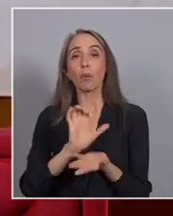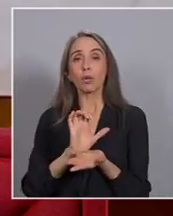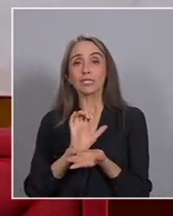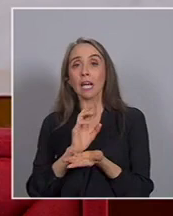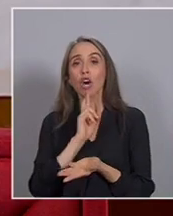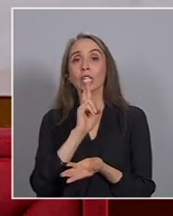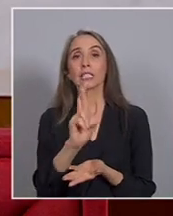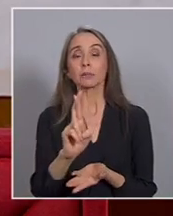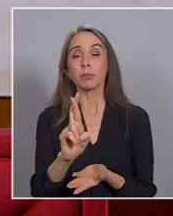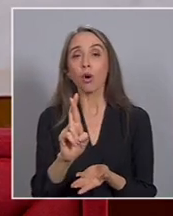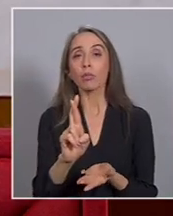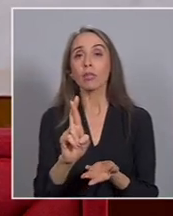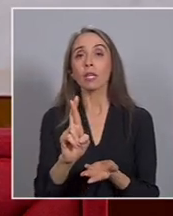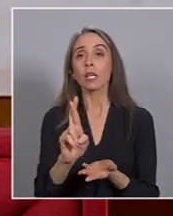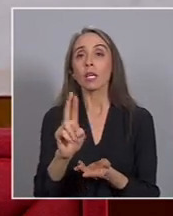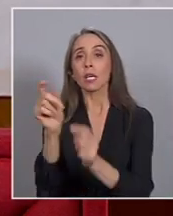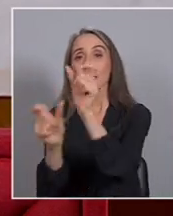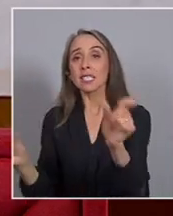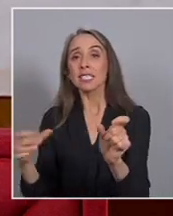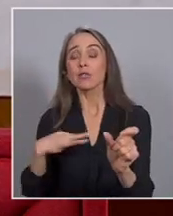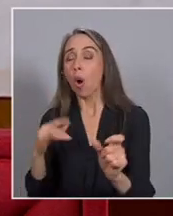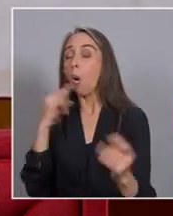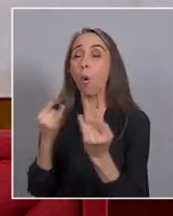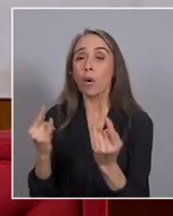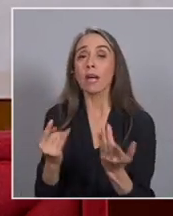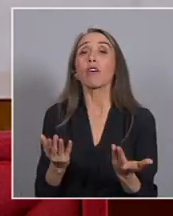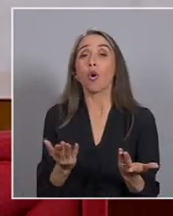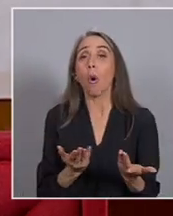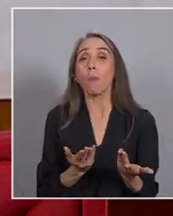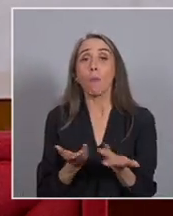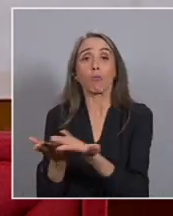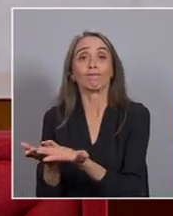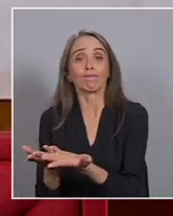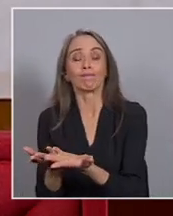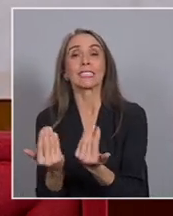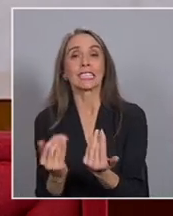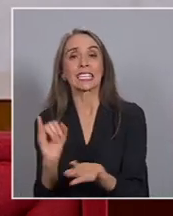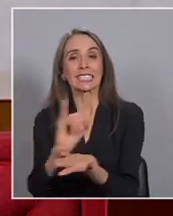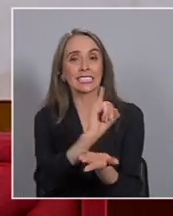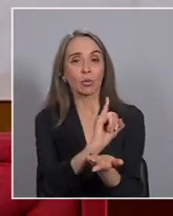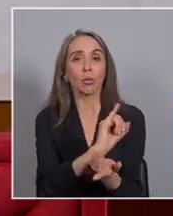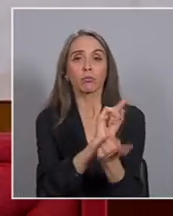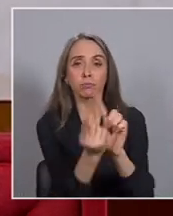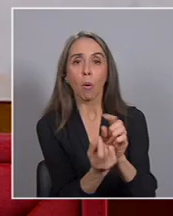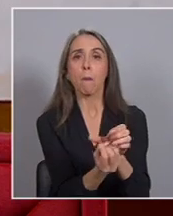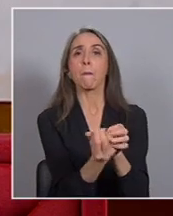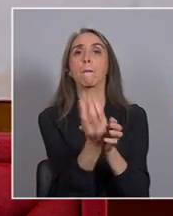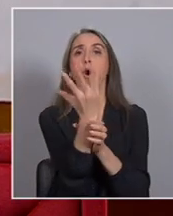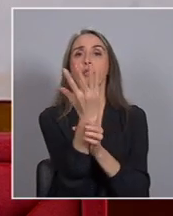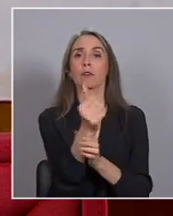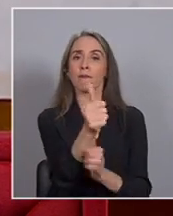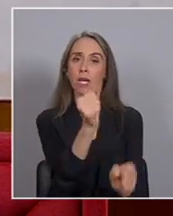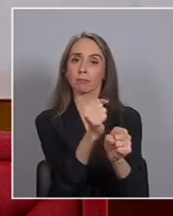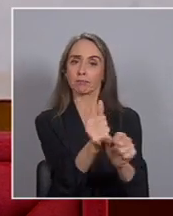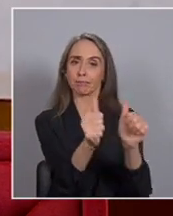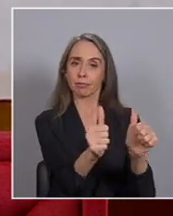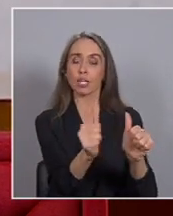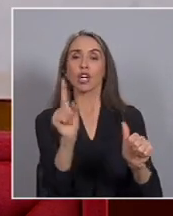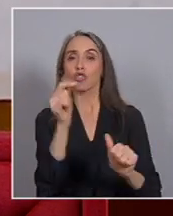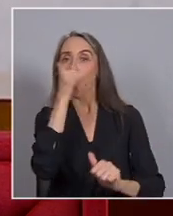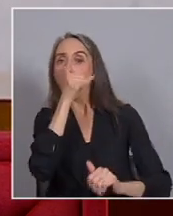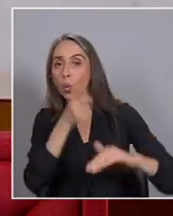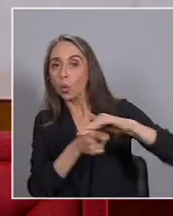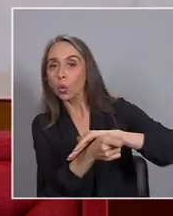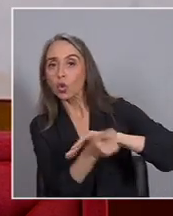Estado para atender las urgencias de la ciudadanía. Para ello necesitamos instituciones modernas, que sean eficientes, que estén libres de